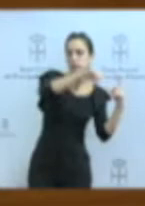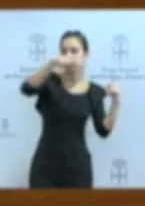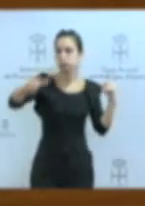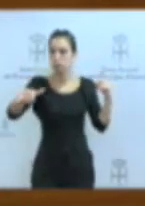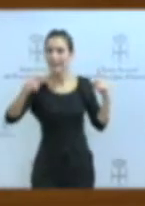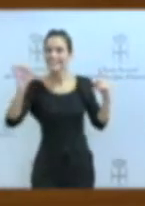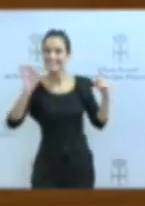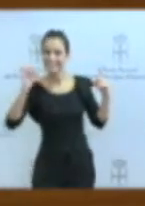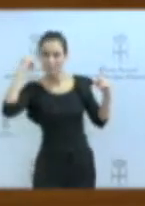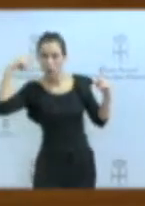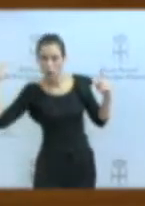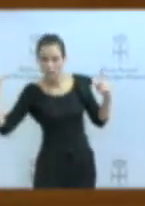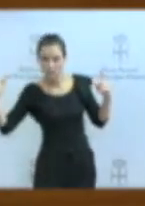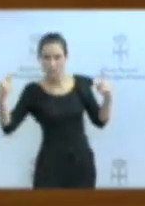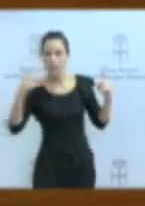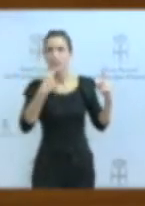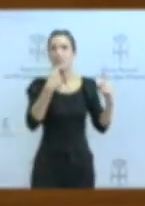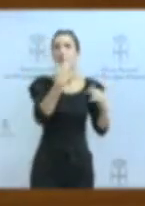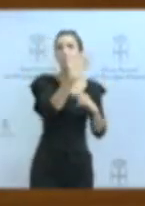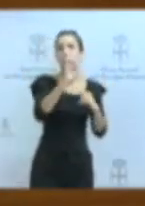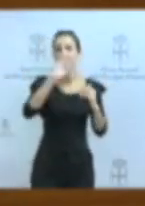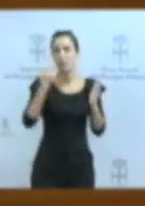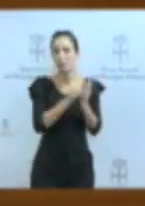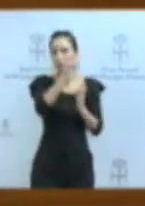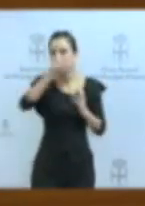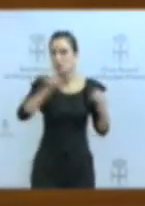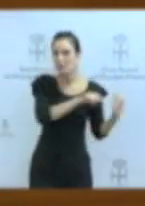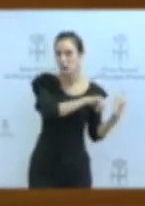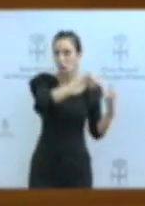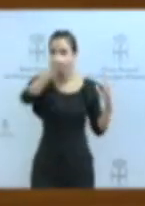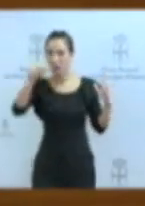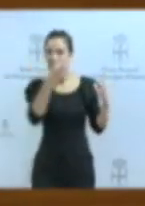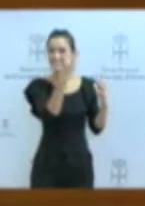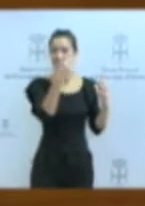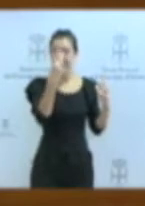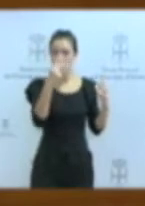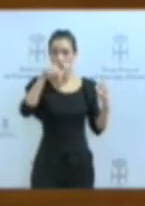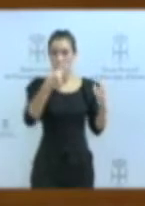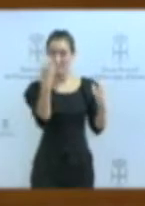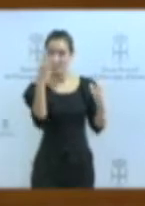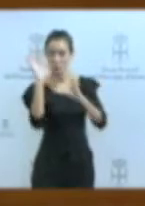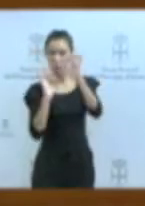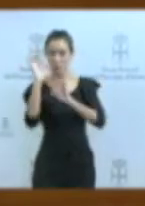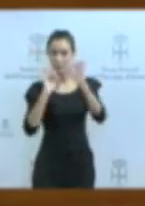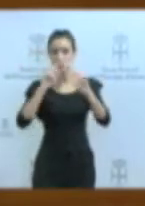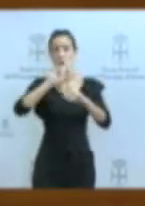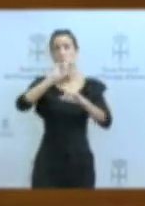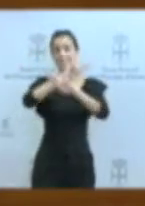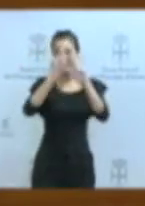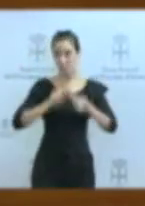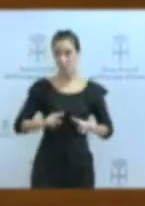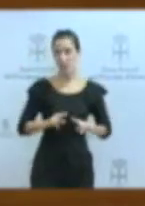el 32,25% del total de los internacionales. Teniendo en cuenta que Heathrow no ha dejado de caer,